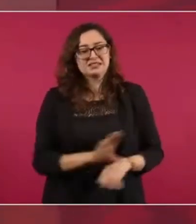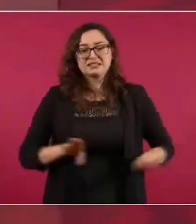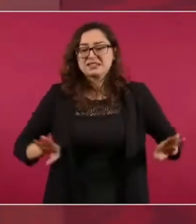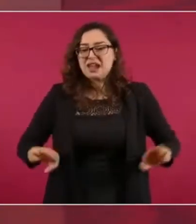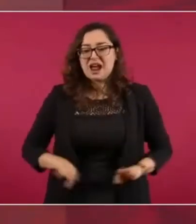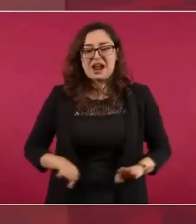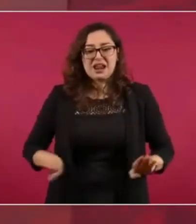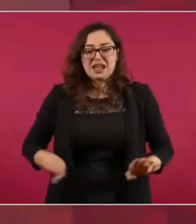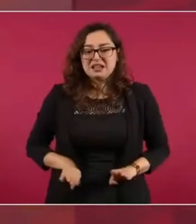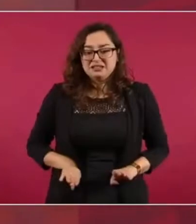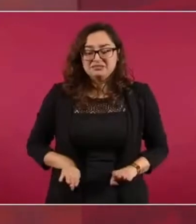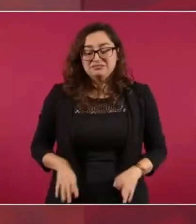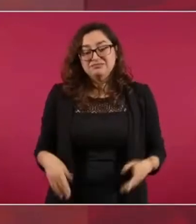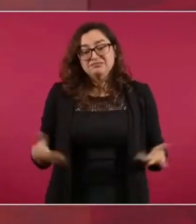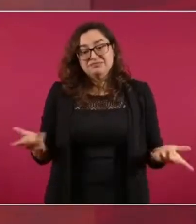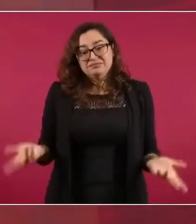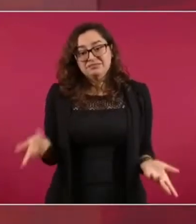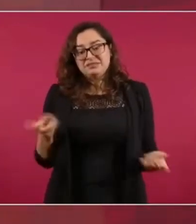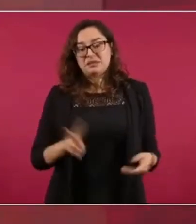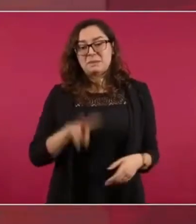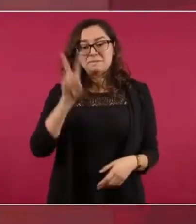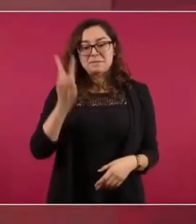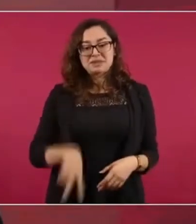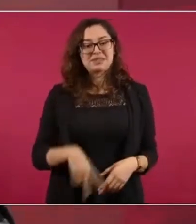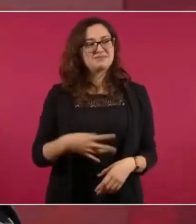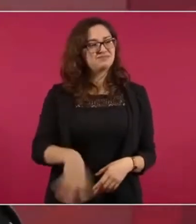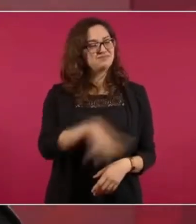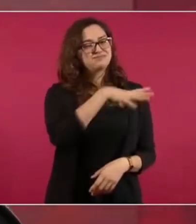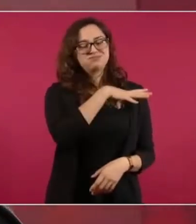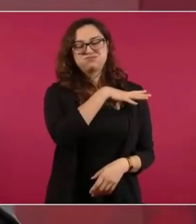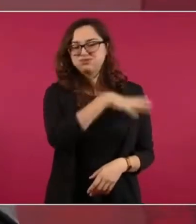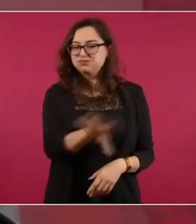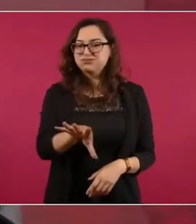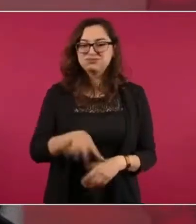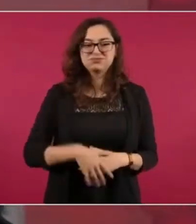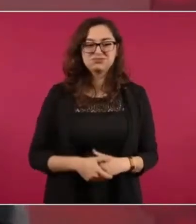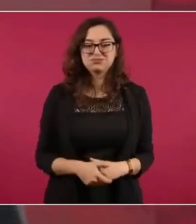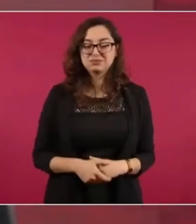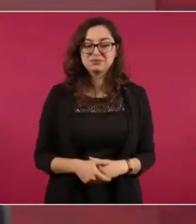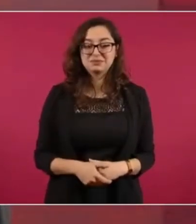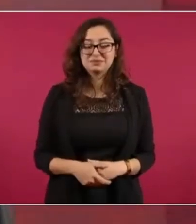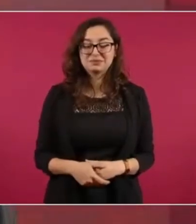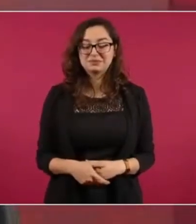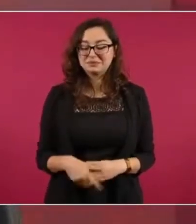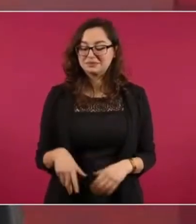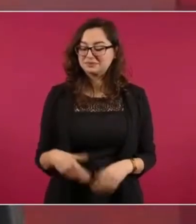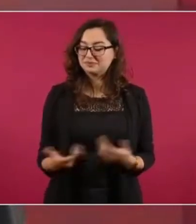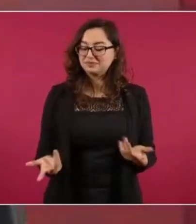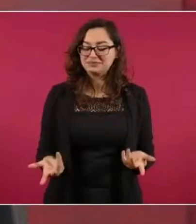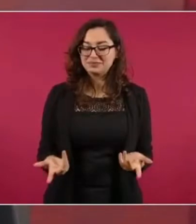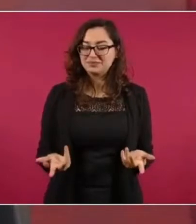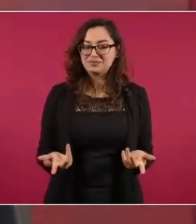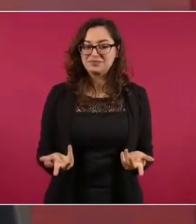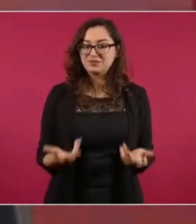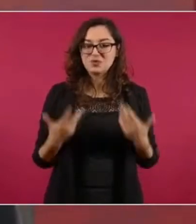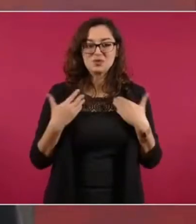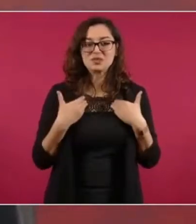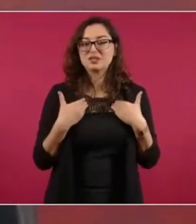es que no solo reciban apoyo